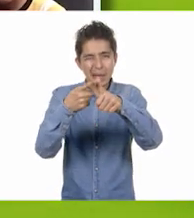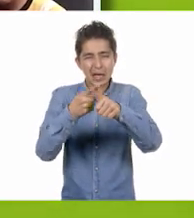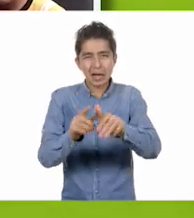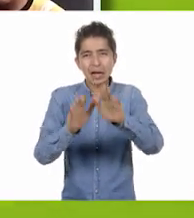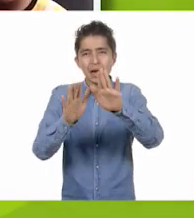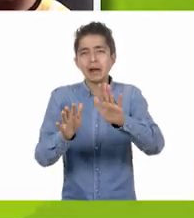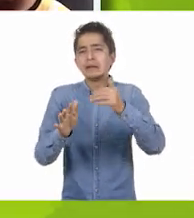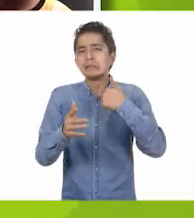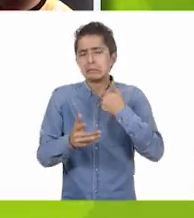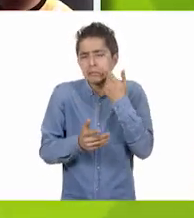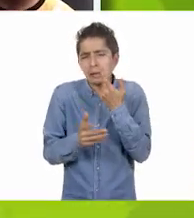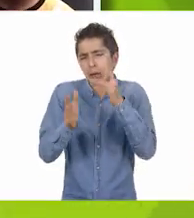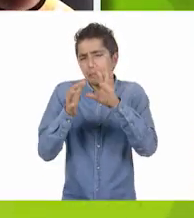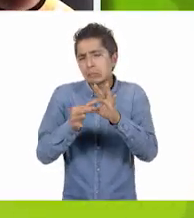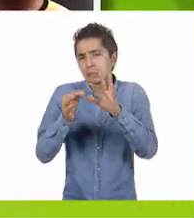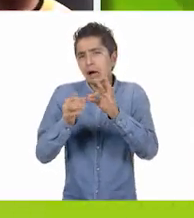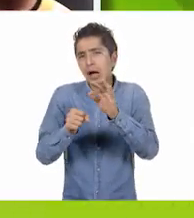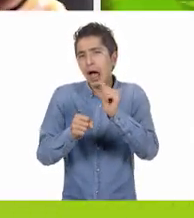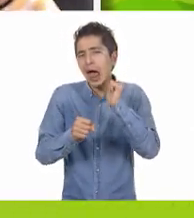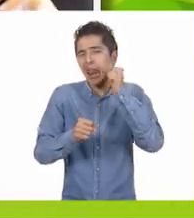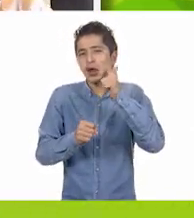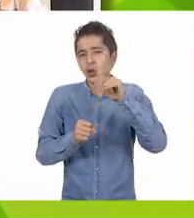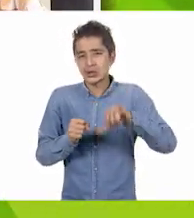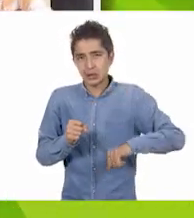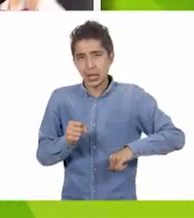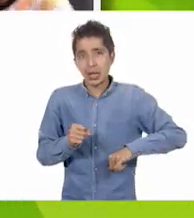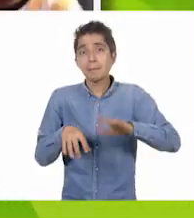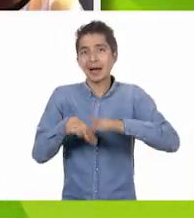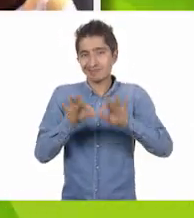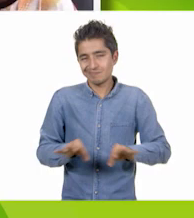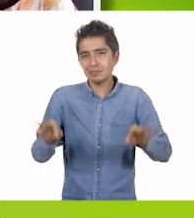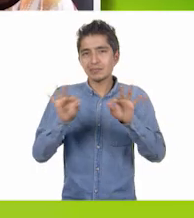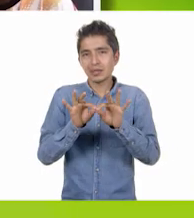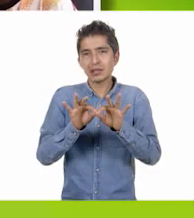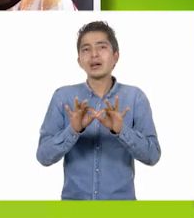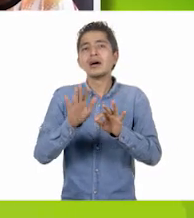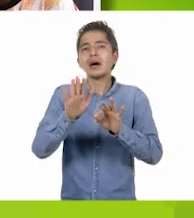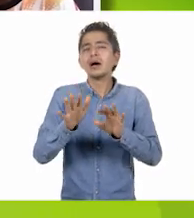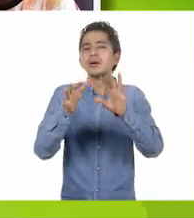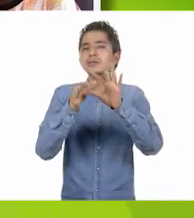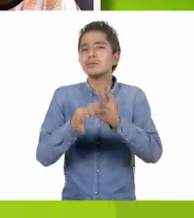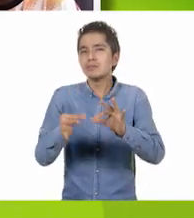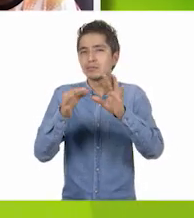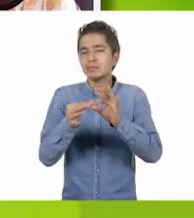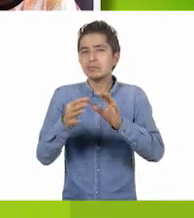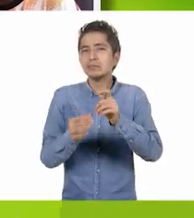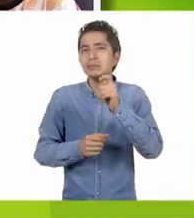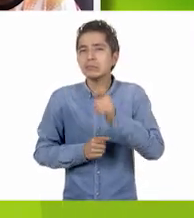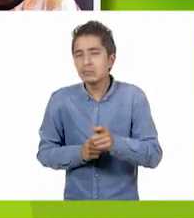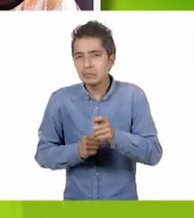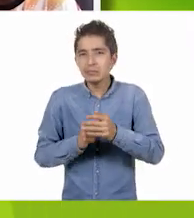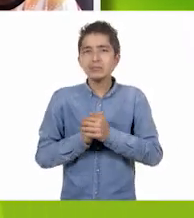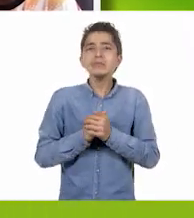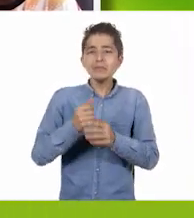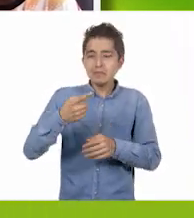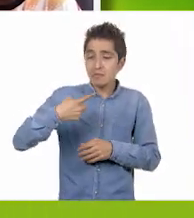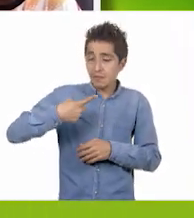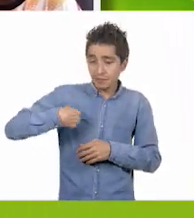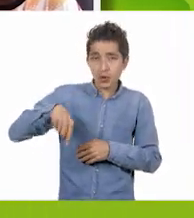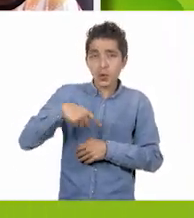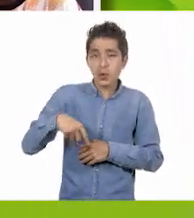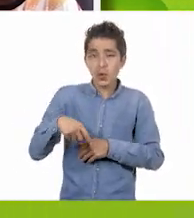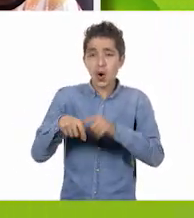que hablemos de algo muy interesante, de algo muy importante. Vamos a hablar acerca de nuestro